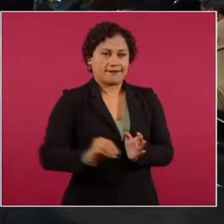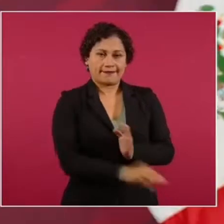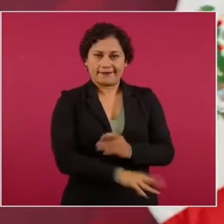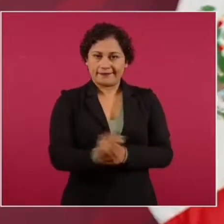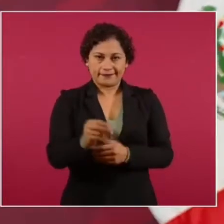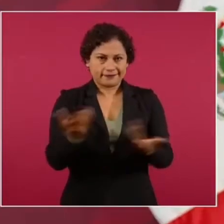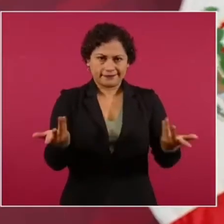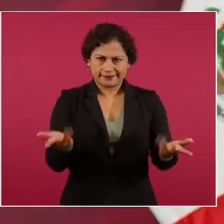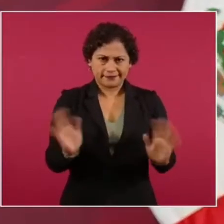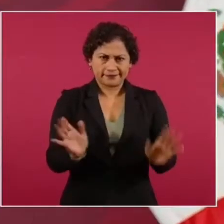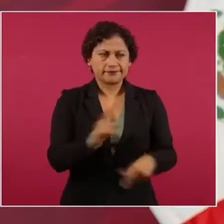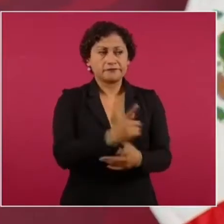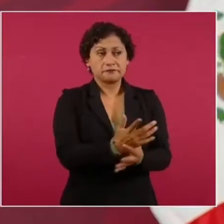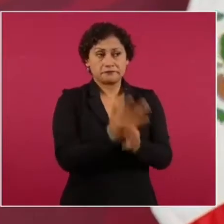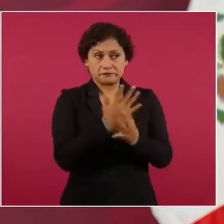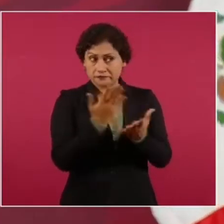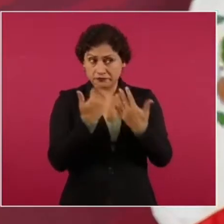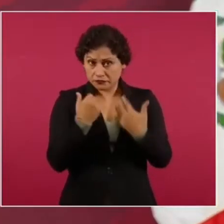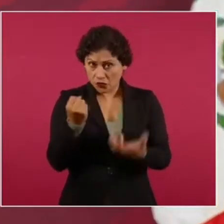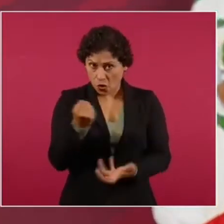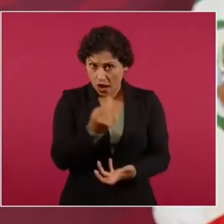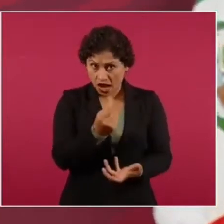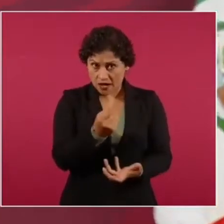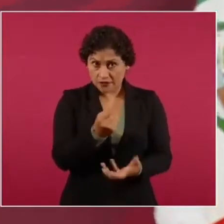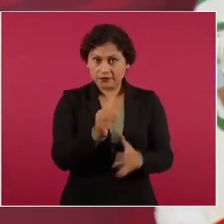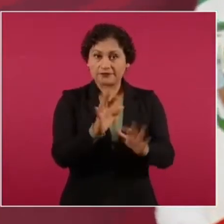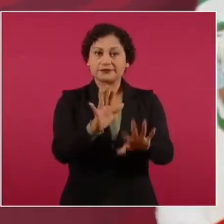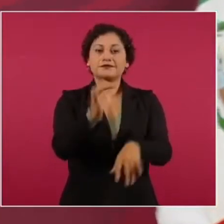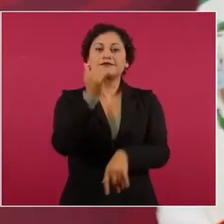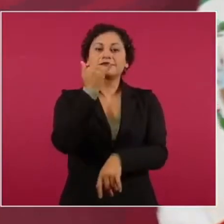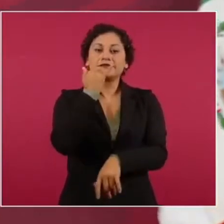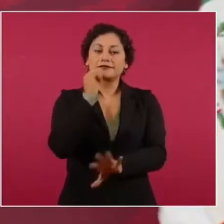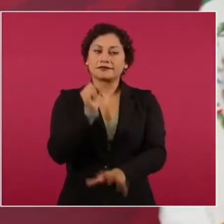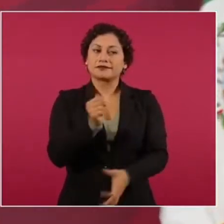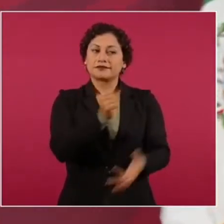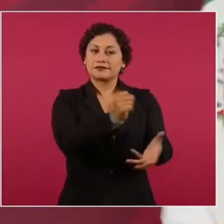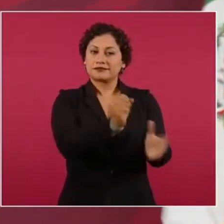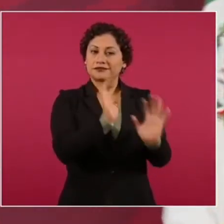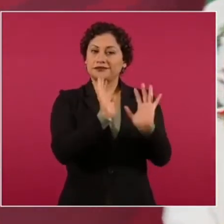no tienen recursos. Estos son adicionales.